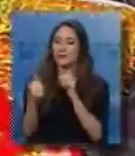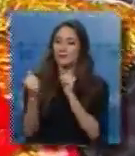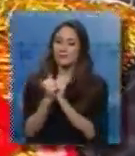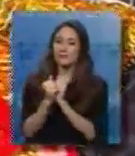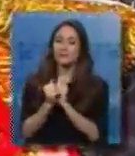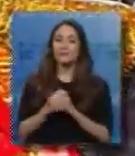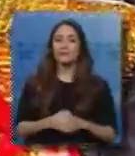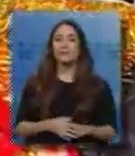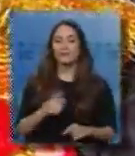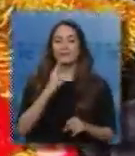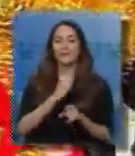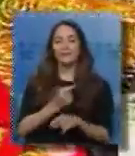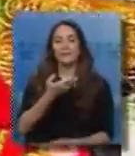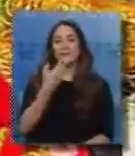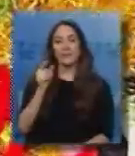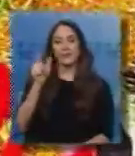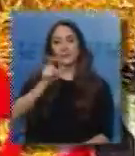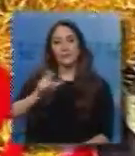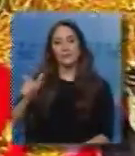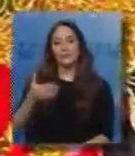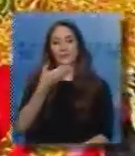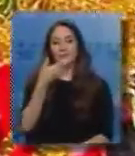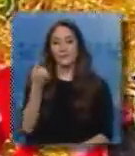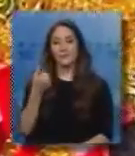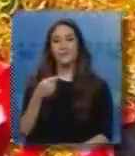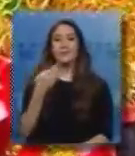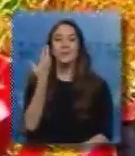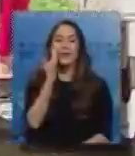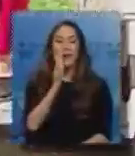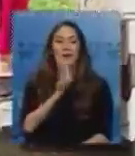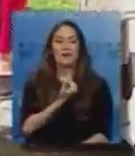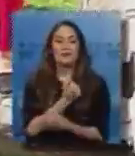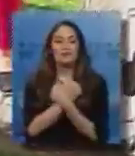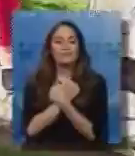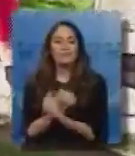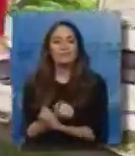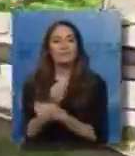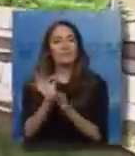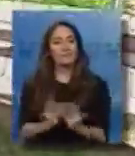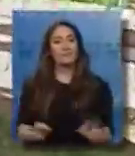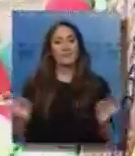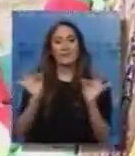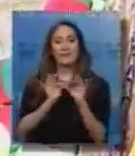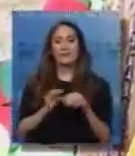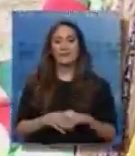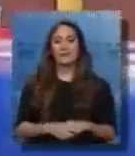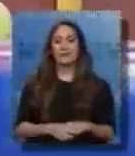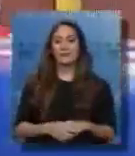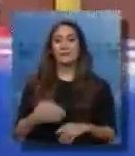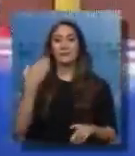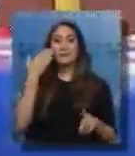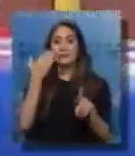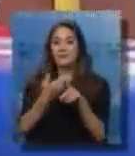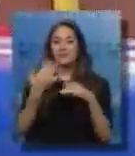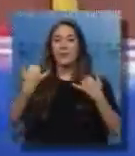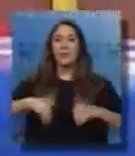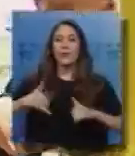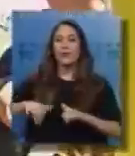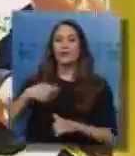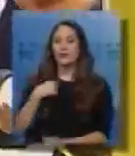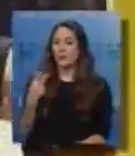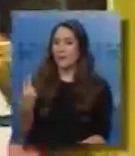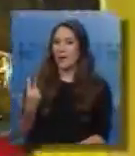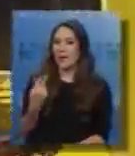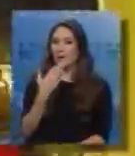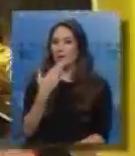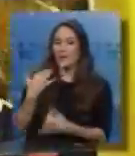Y es lo que les va a hacer mejor personas, con dando cariño, amor. Competencias, retos y juegos en pareja